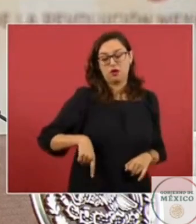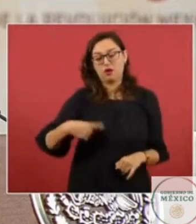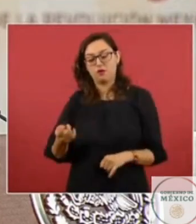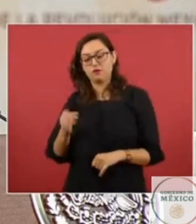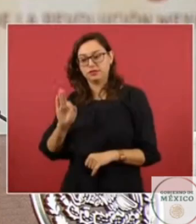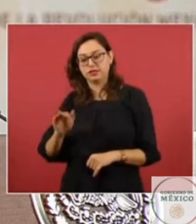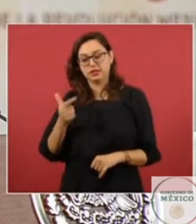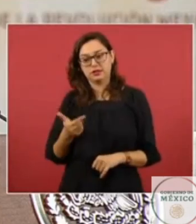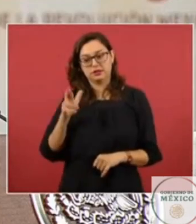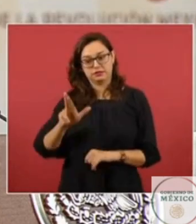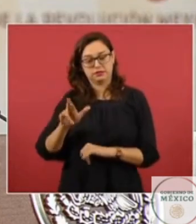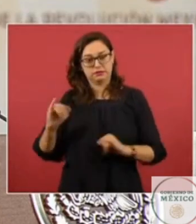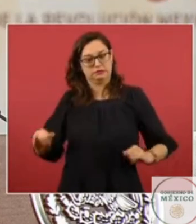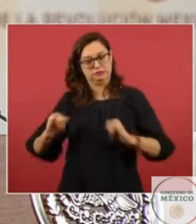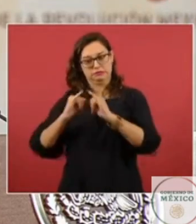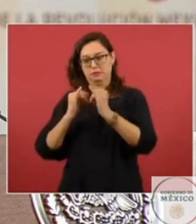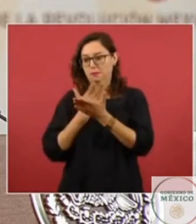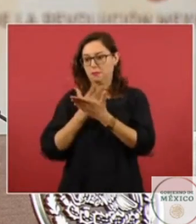penalmente.